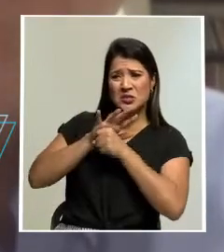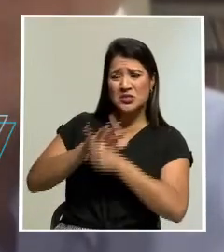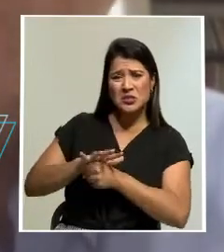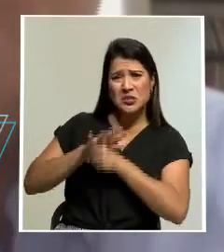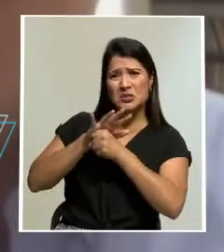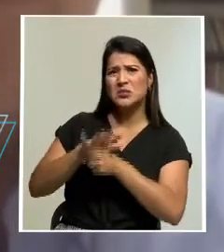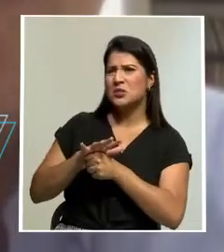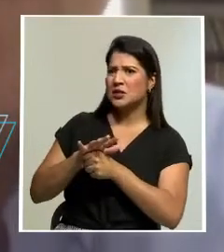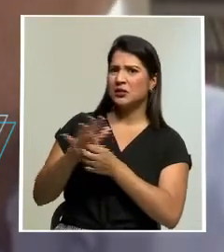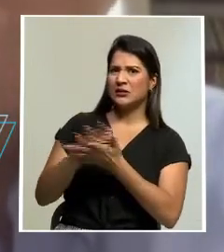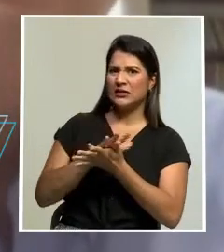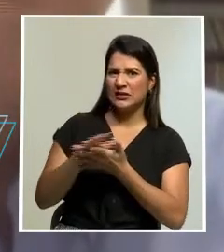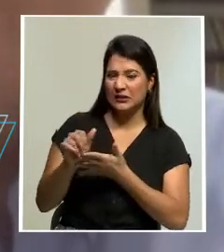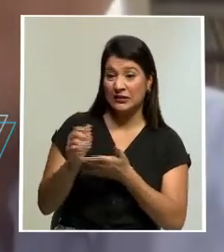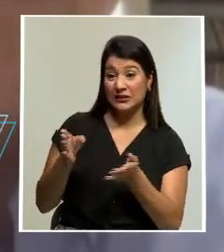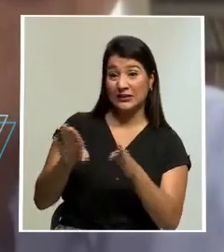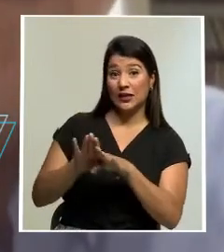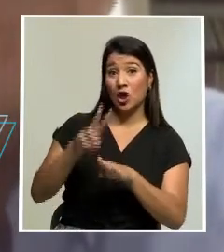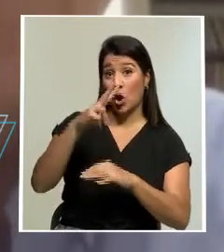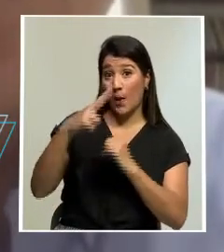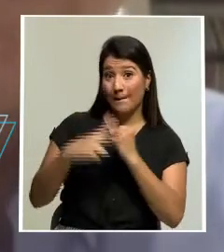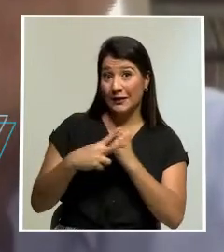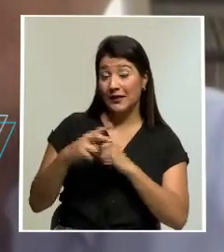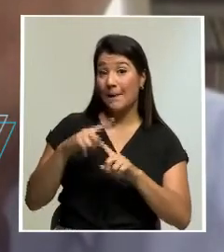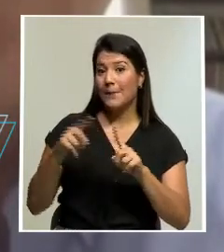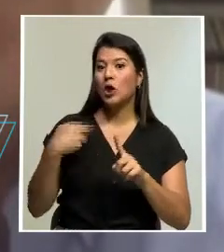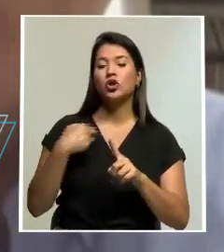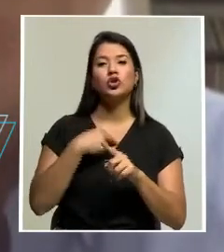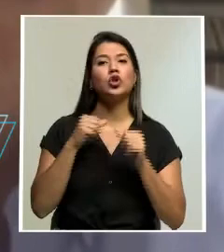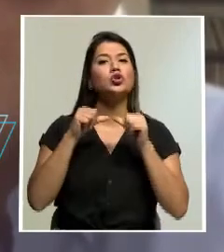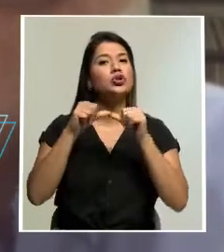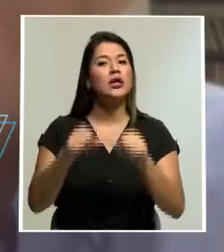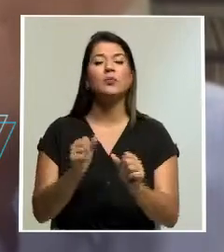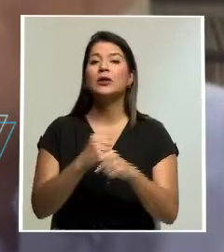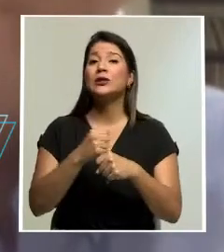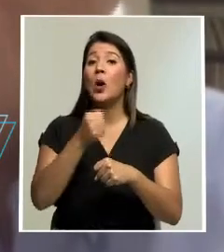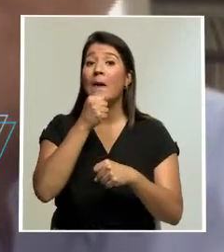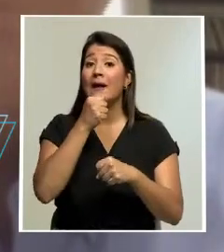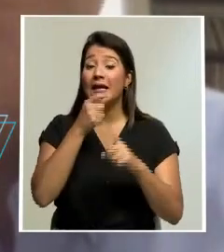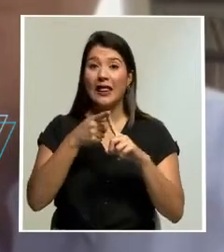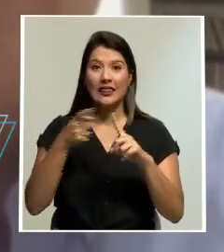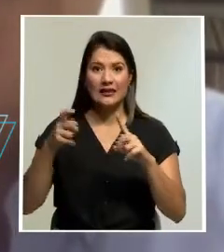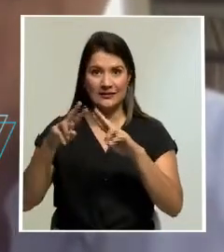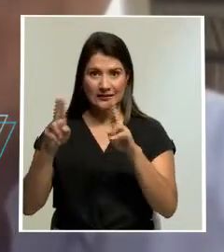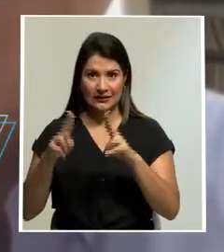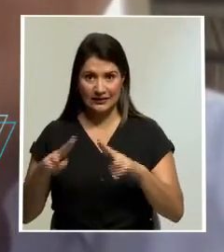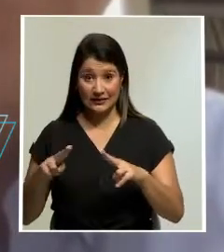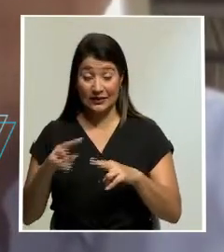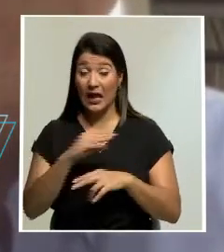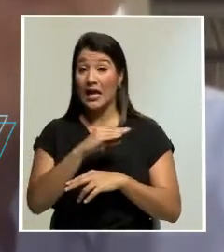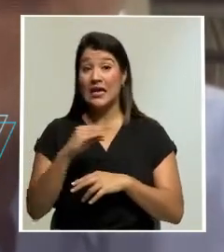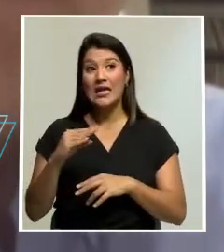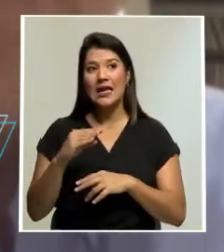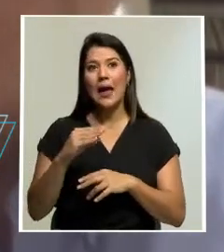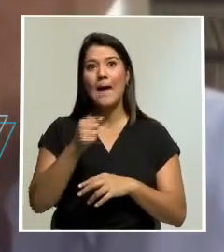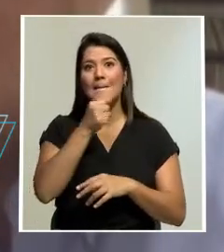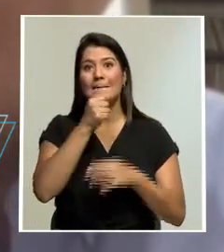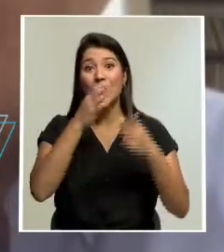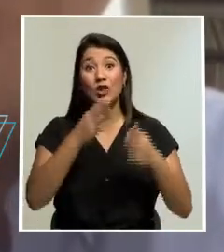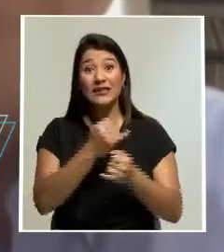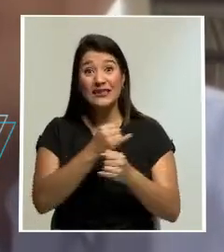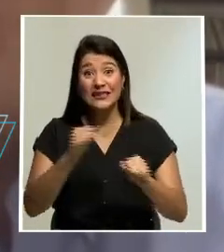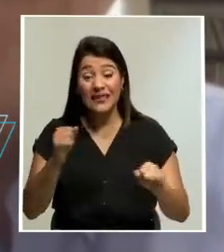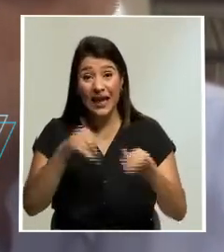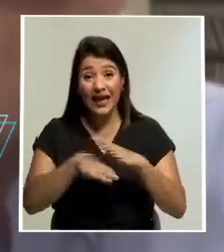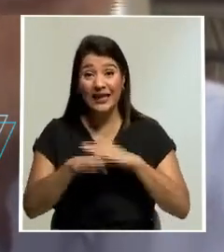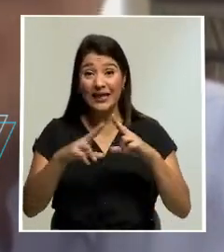en 2 ocasiones, pero seguimos en línea, seguimos haciendo periodismo. Y al periodismo independiente de Nicaragua, también perseguido,